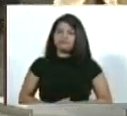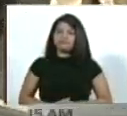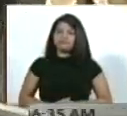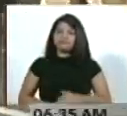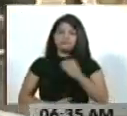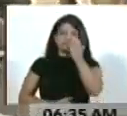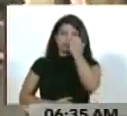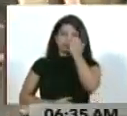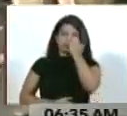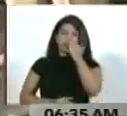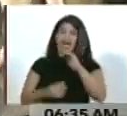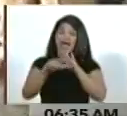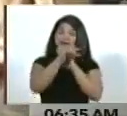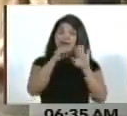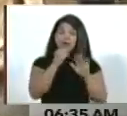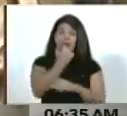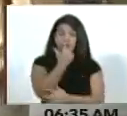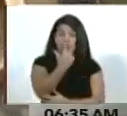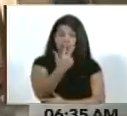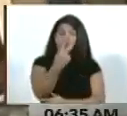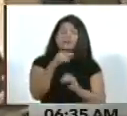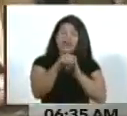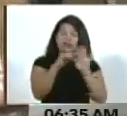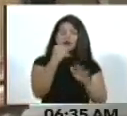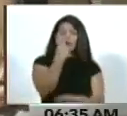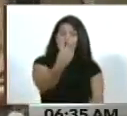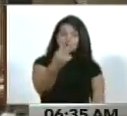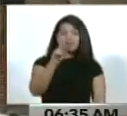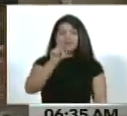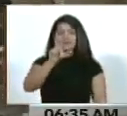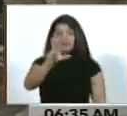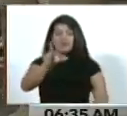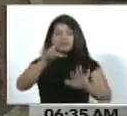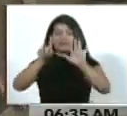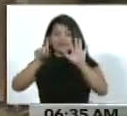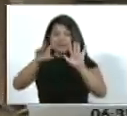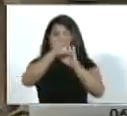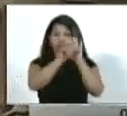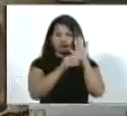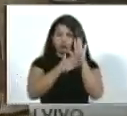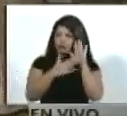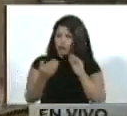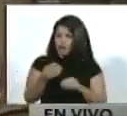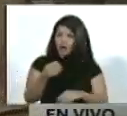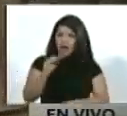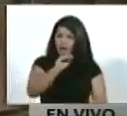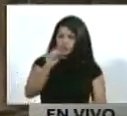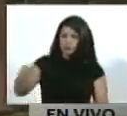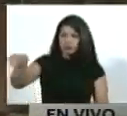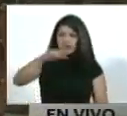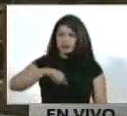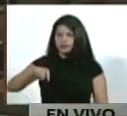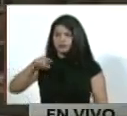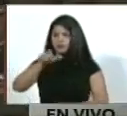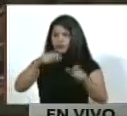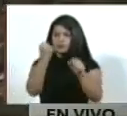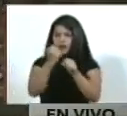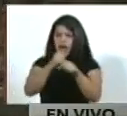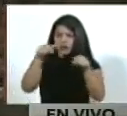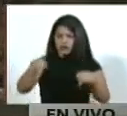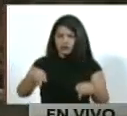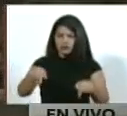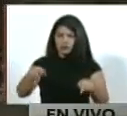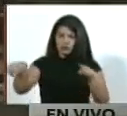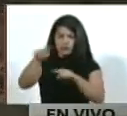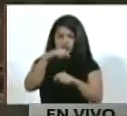Y en el artículo 236 constitucional, queridos compañeros, hermanos de la administración pública que nos acompañan,